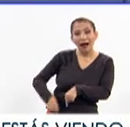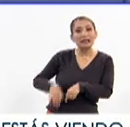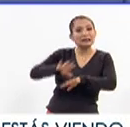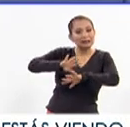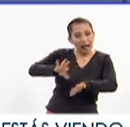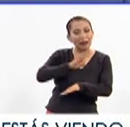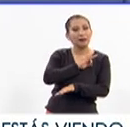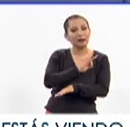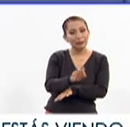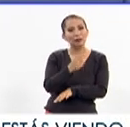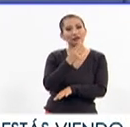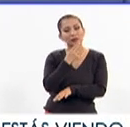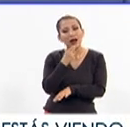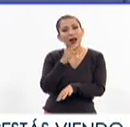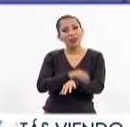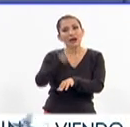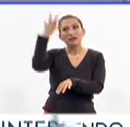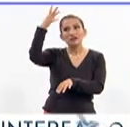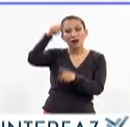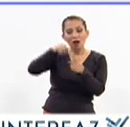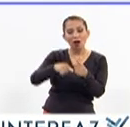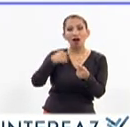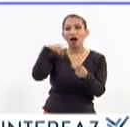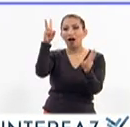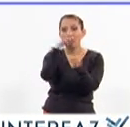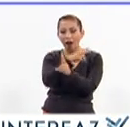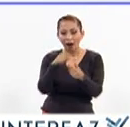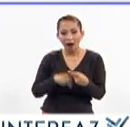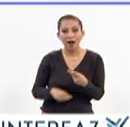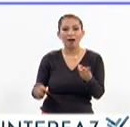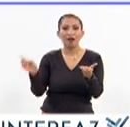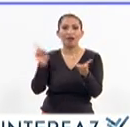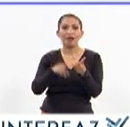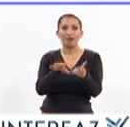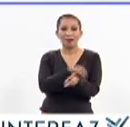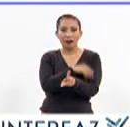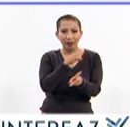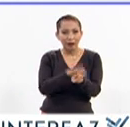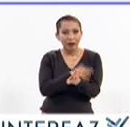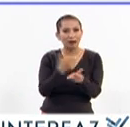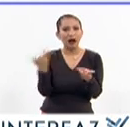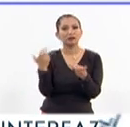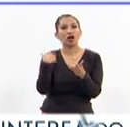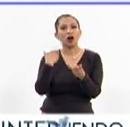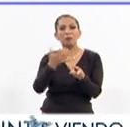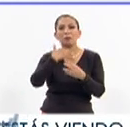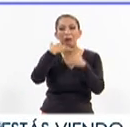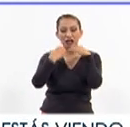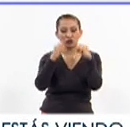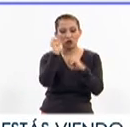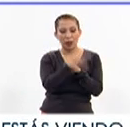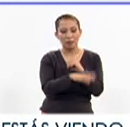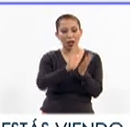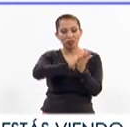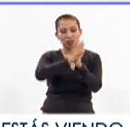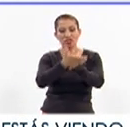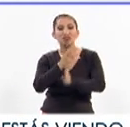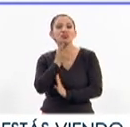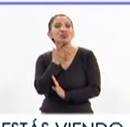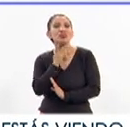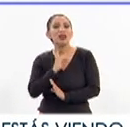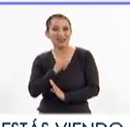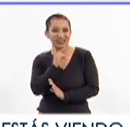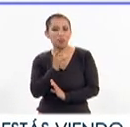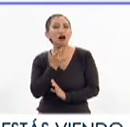eso? Que ya podemos usar la energía solar, la energía eólica, la energía generada con desechos para biocombustibles, pero